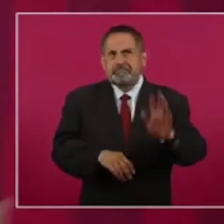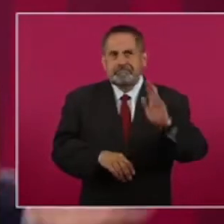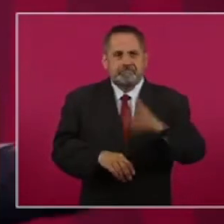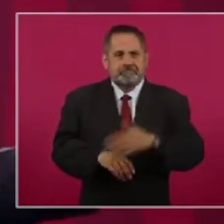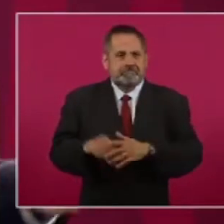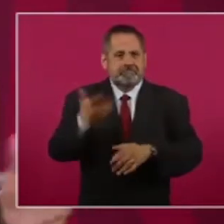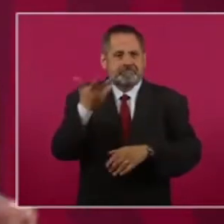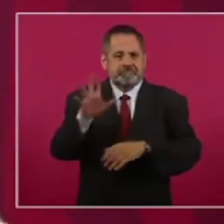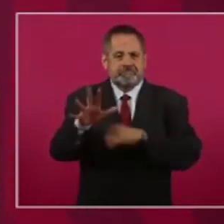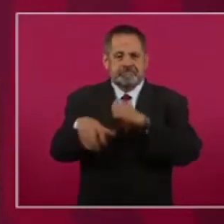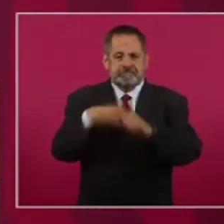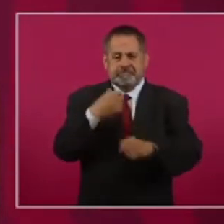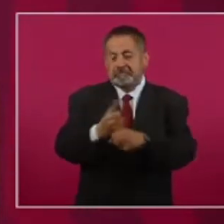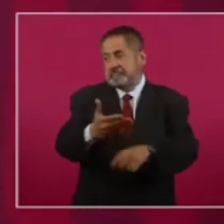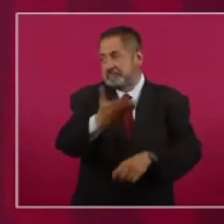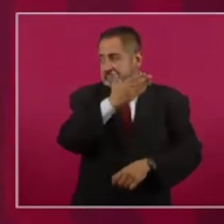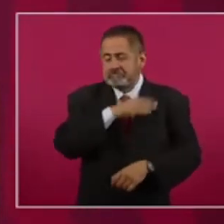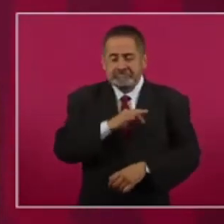10 años,